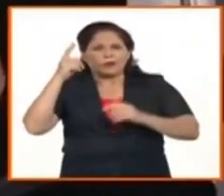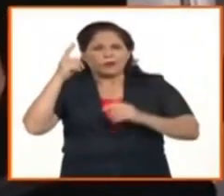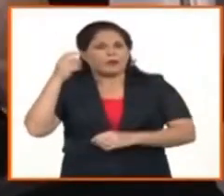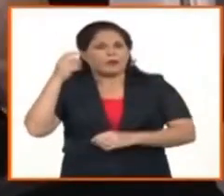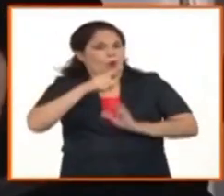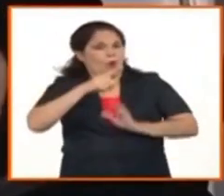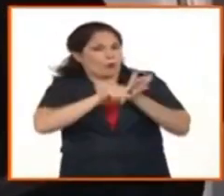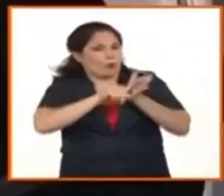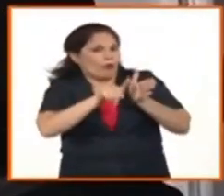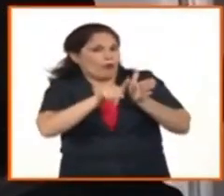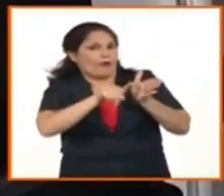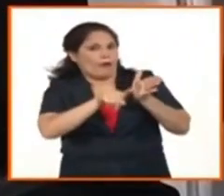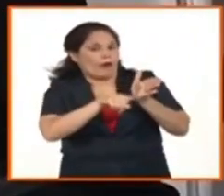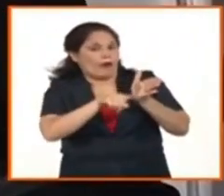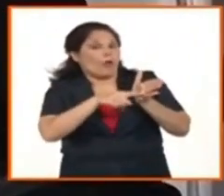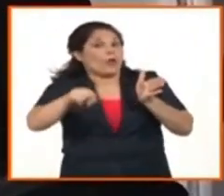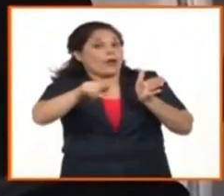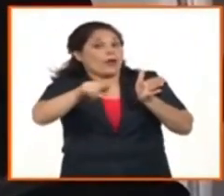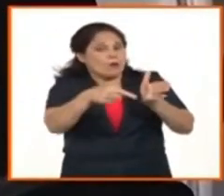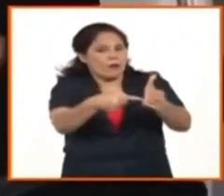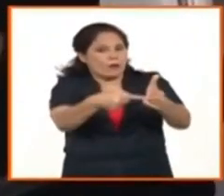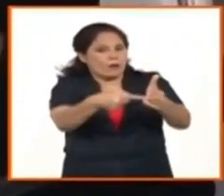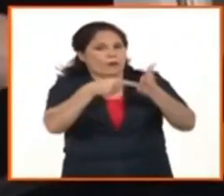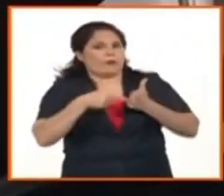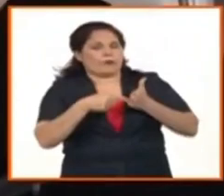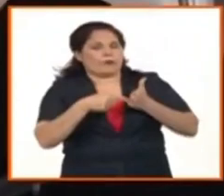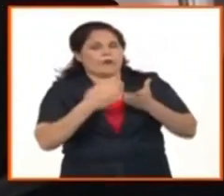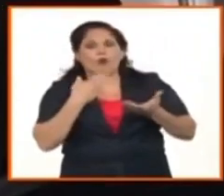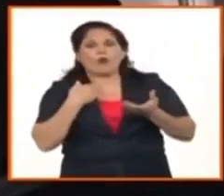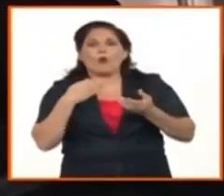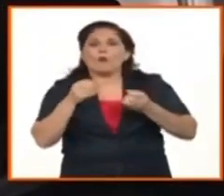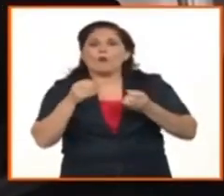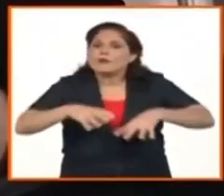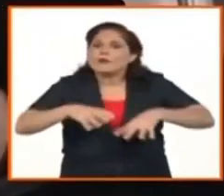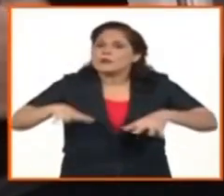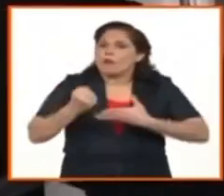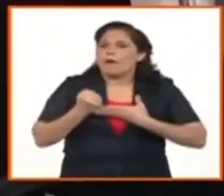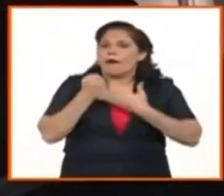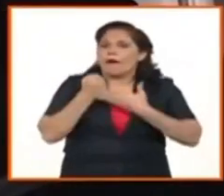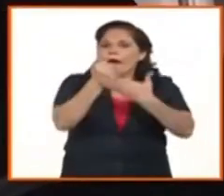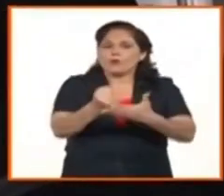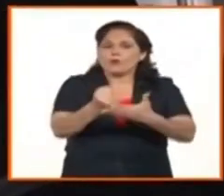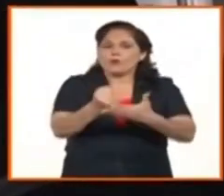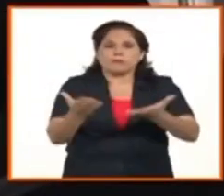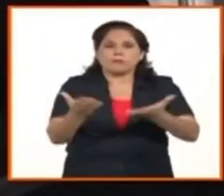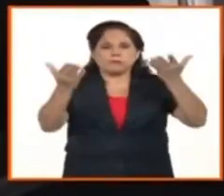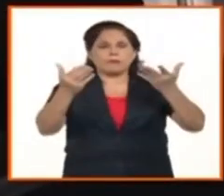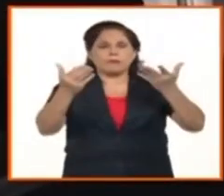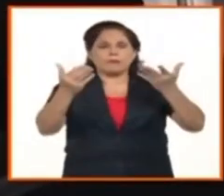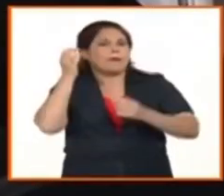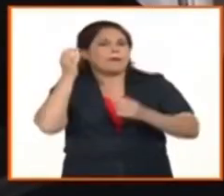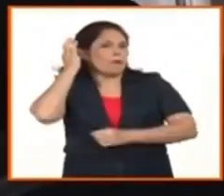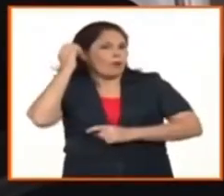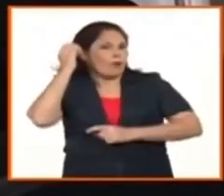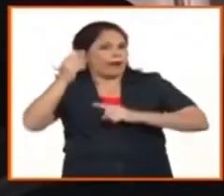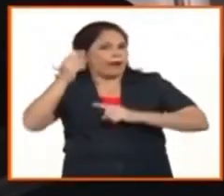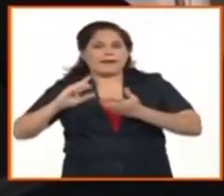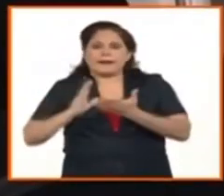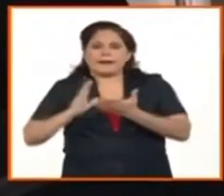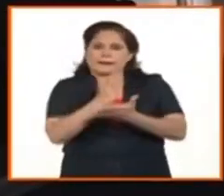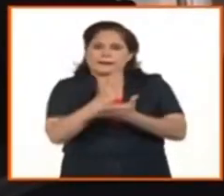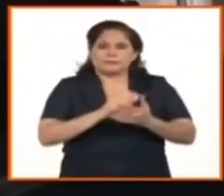que nos está y que está contribuyendo a modificar a desnaturalizar